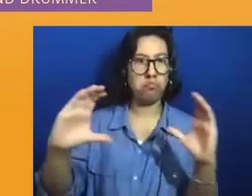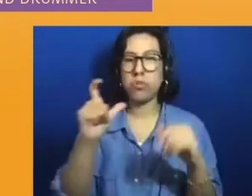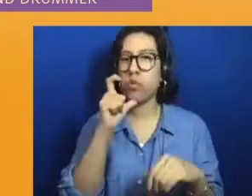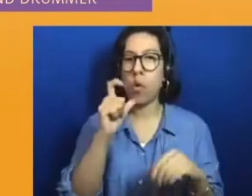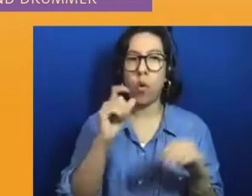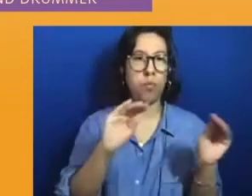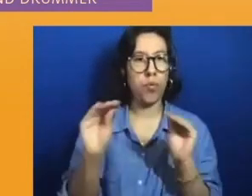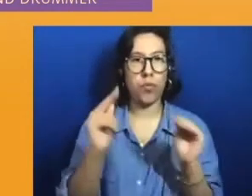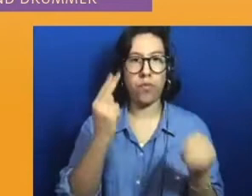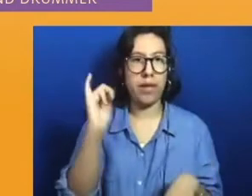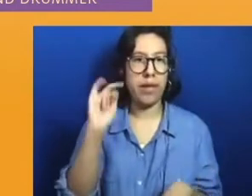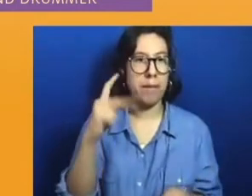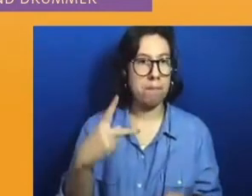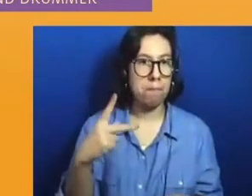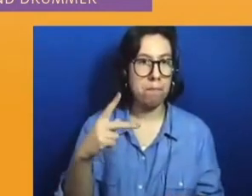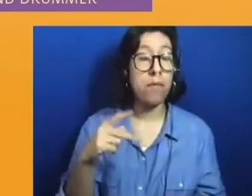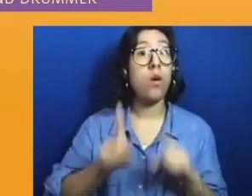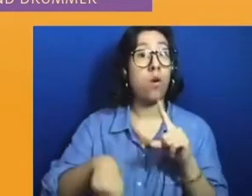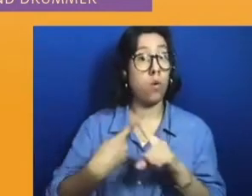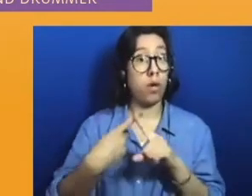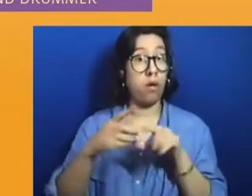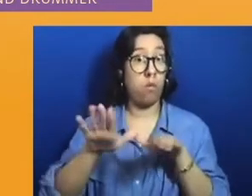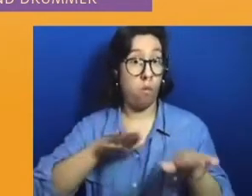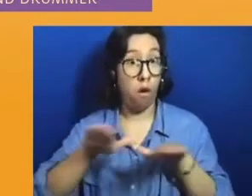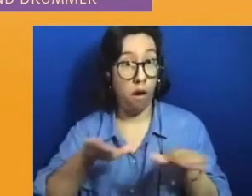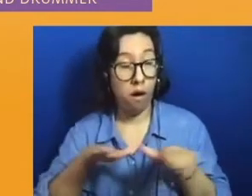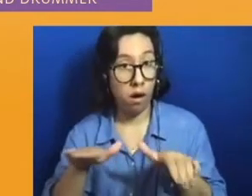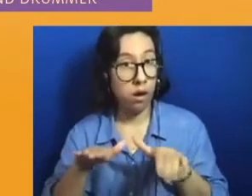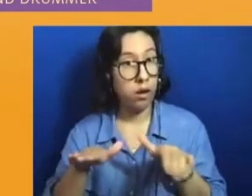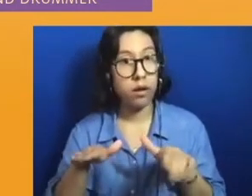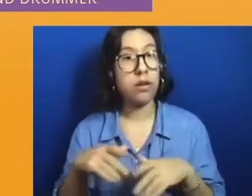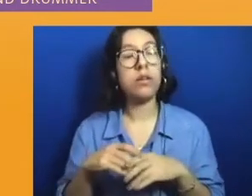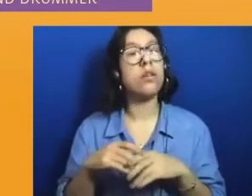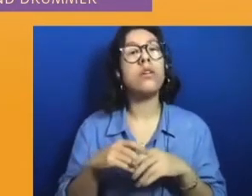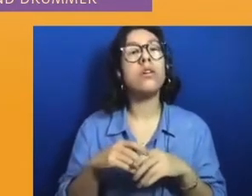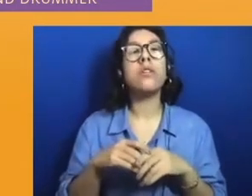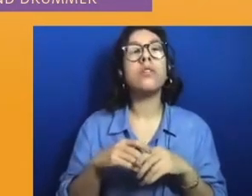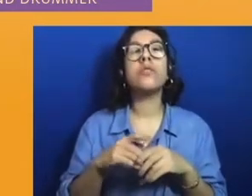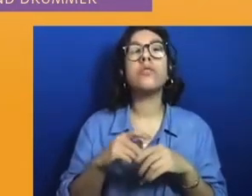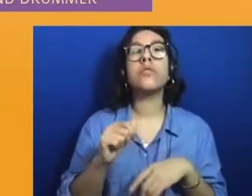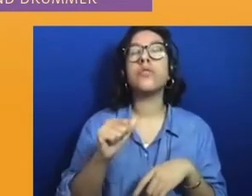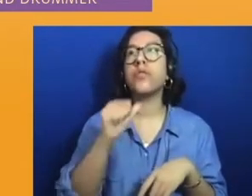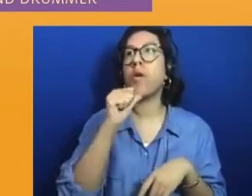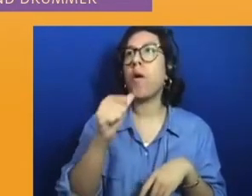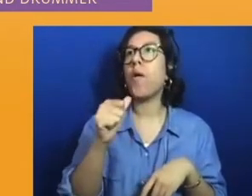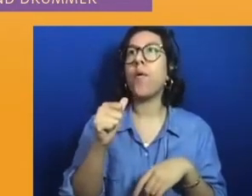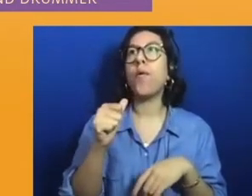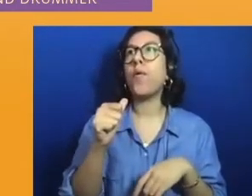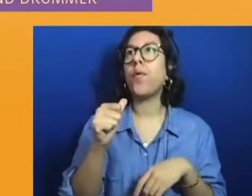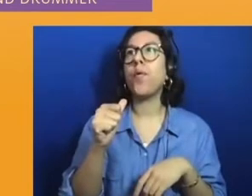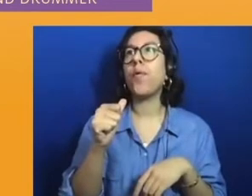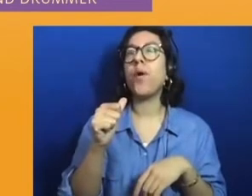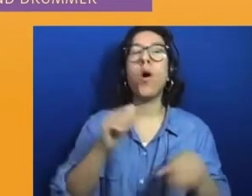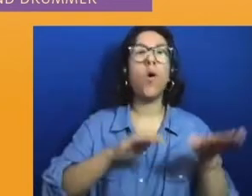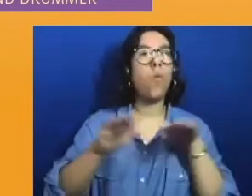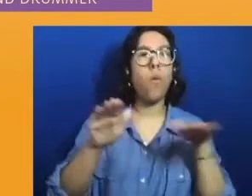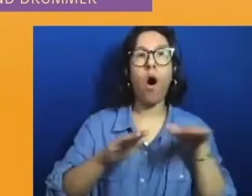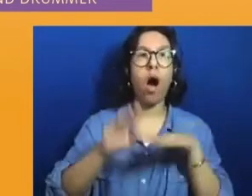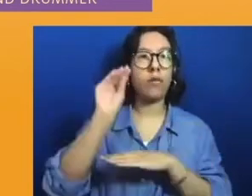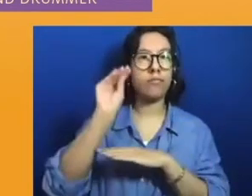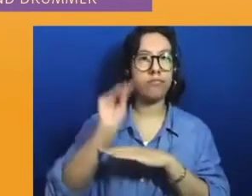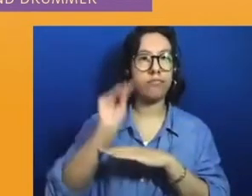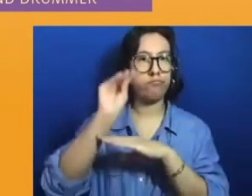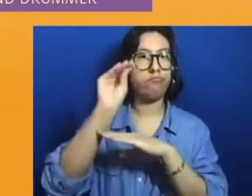No movemos las caderas de lado a lado cuando caminamos, no caminamos y nuestra cabeza no rebota,